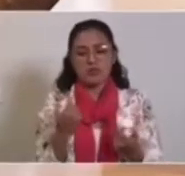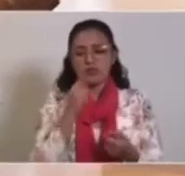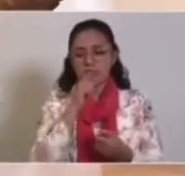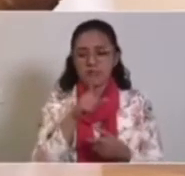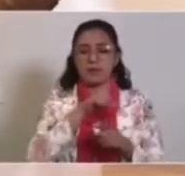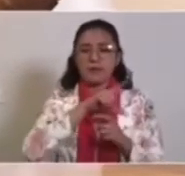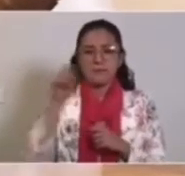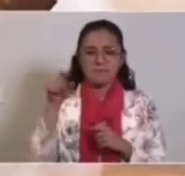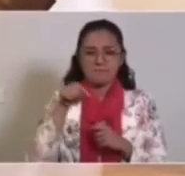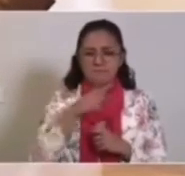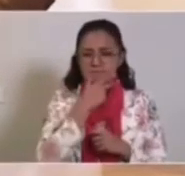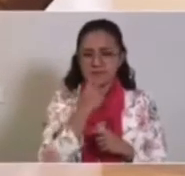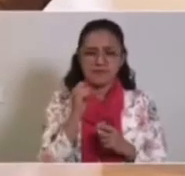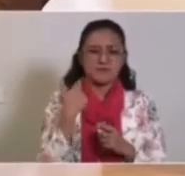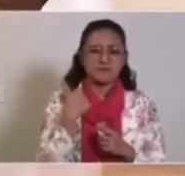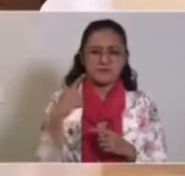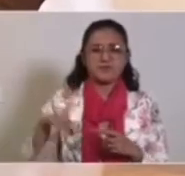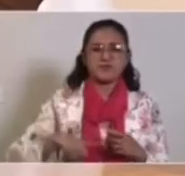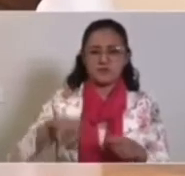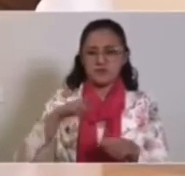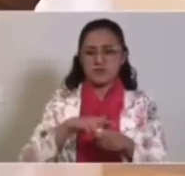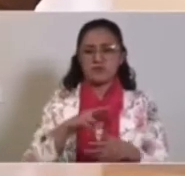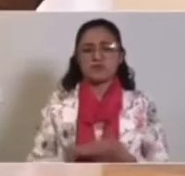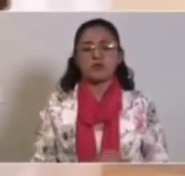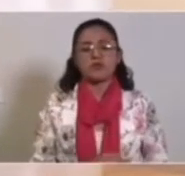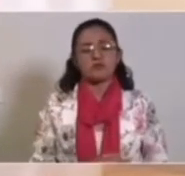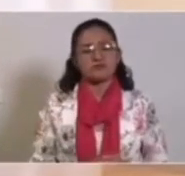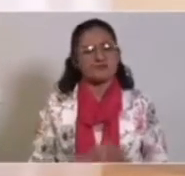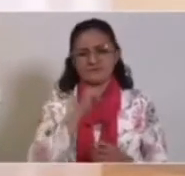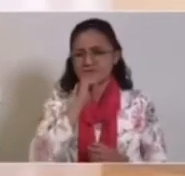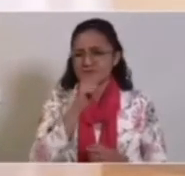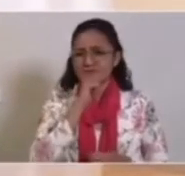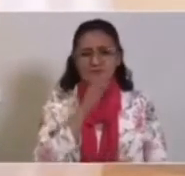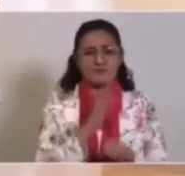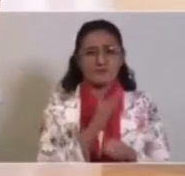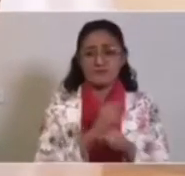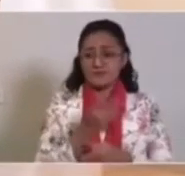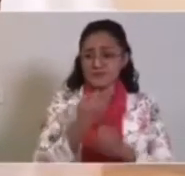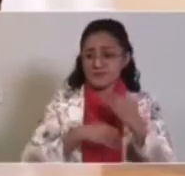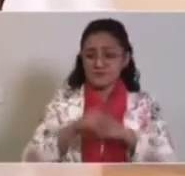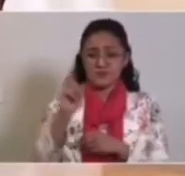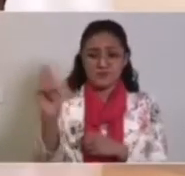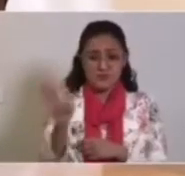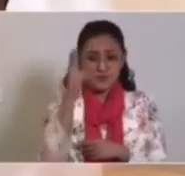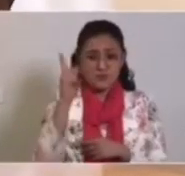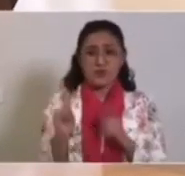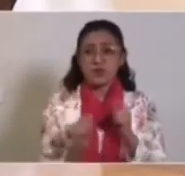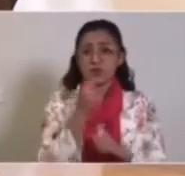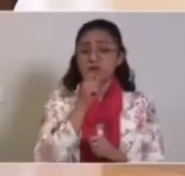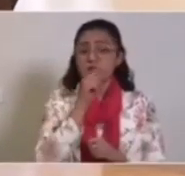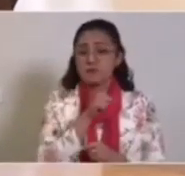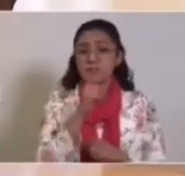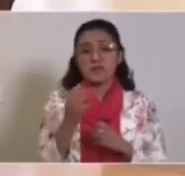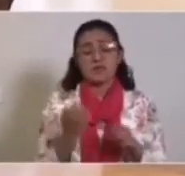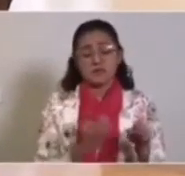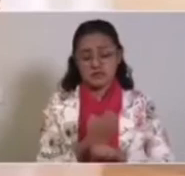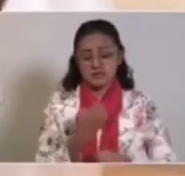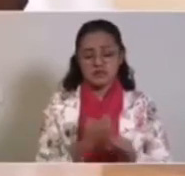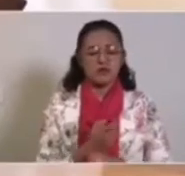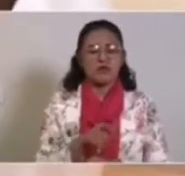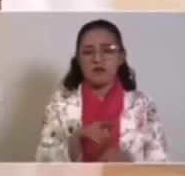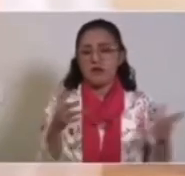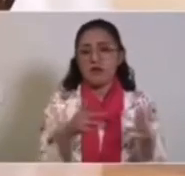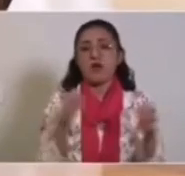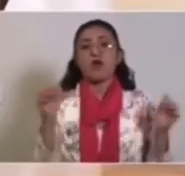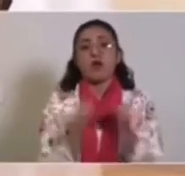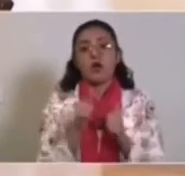gobierno de moreno es nadie de las universidades y tecnológicos del estado opera